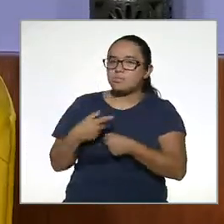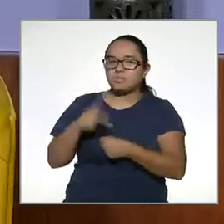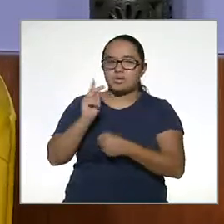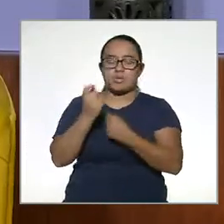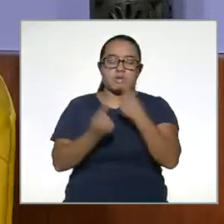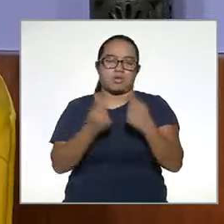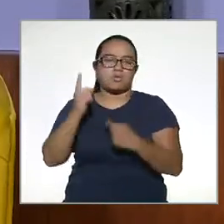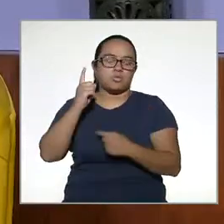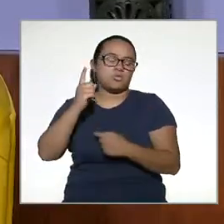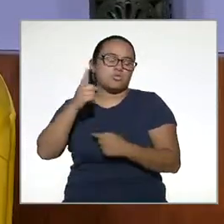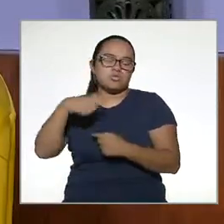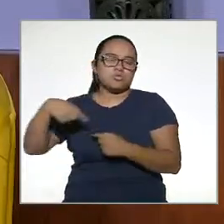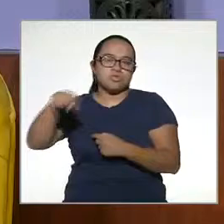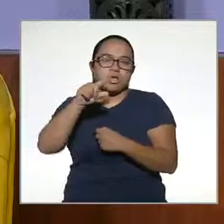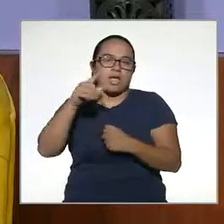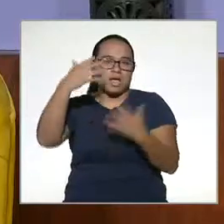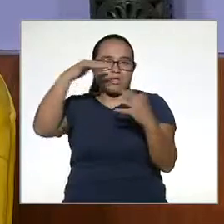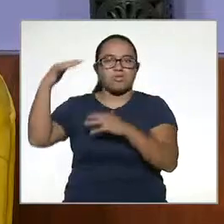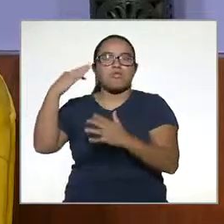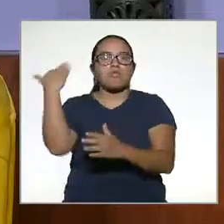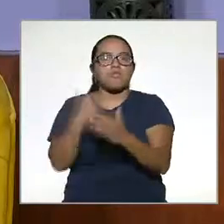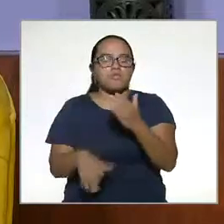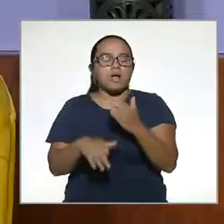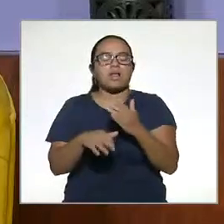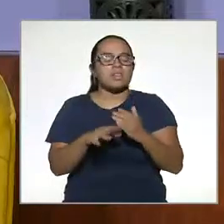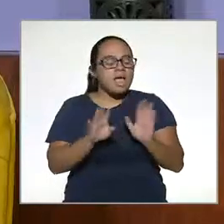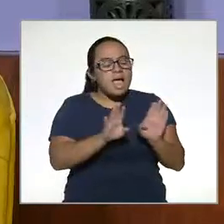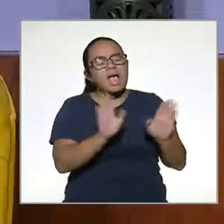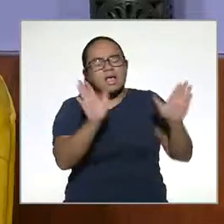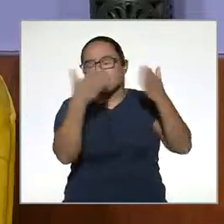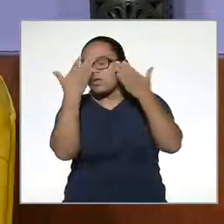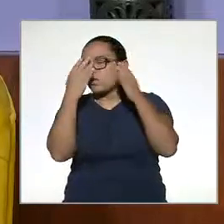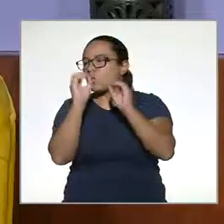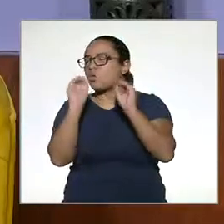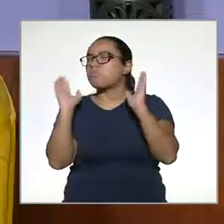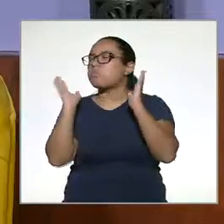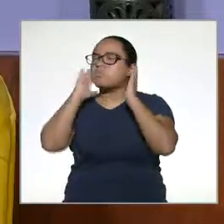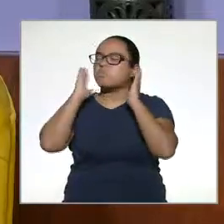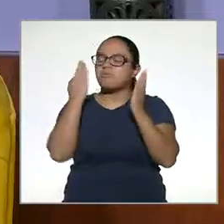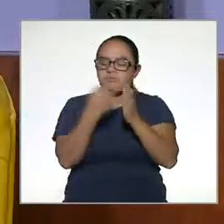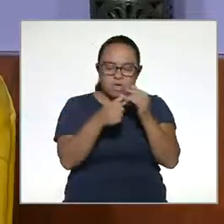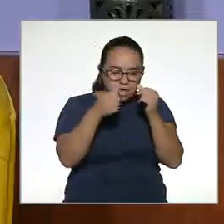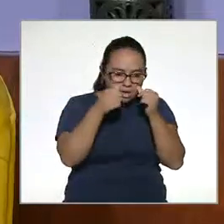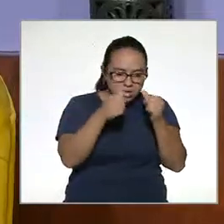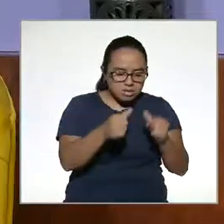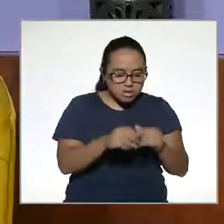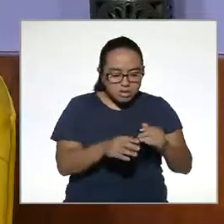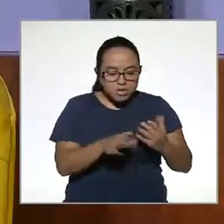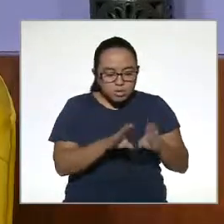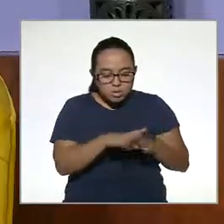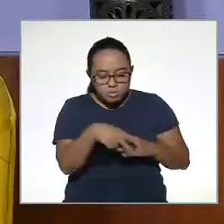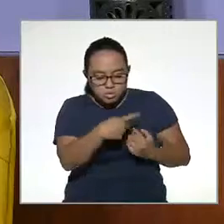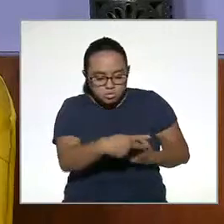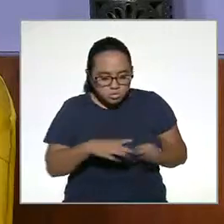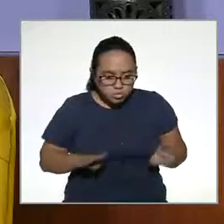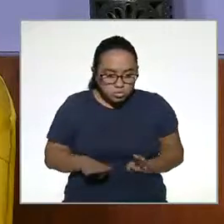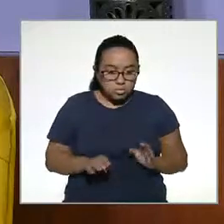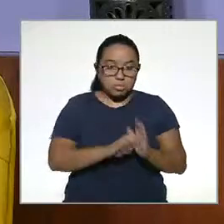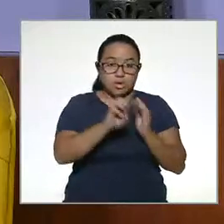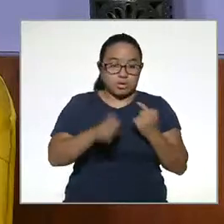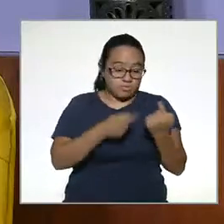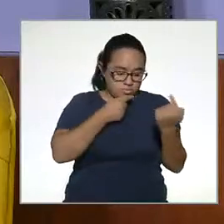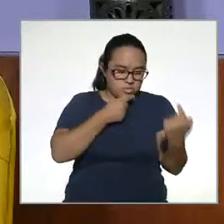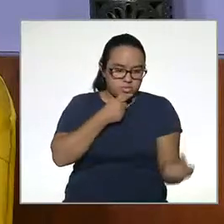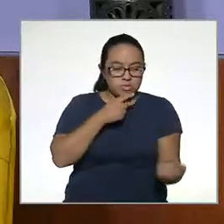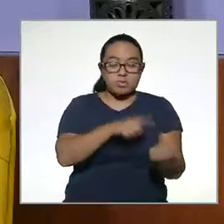de sordos, de ciegos, ¿no? Por no alcanzar a escuchar o a leer, pues justo ese lenguaje. Lo que decía Miriam, o sea, un niño que en la escuela